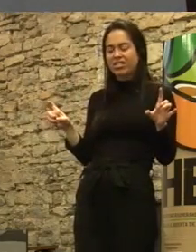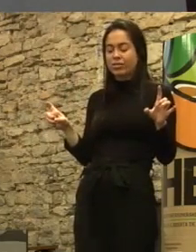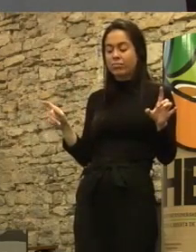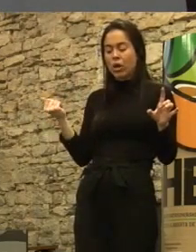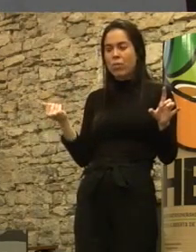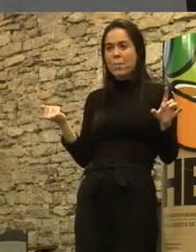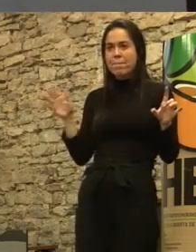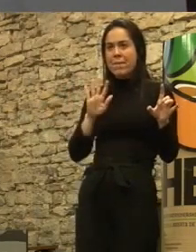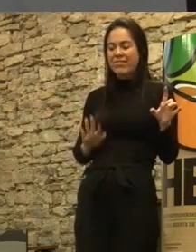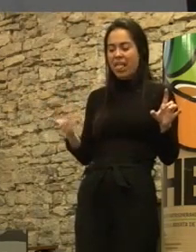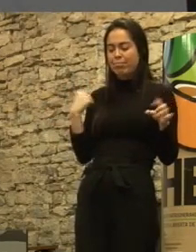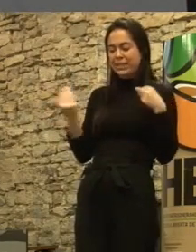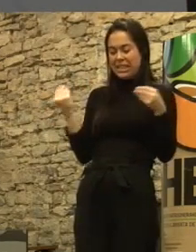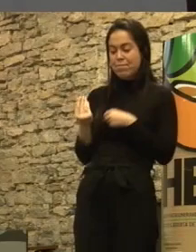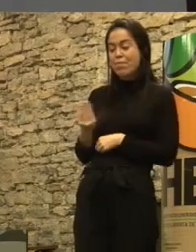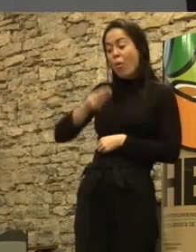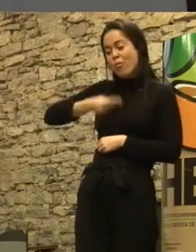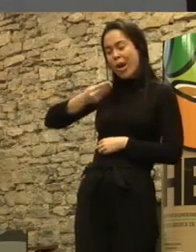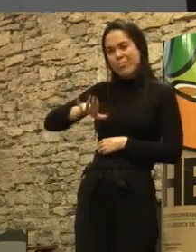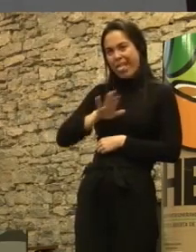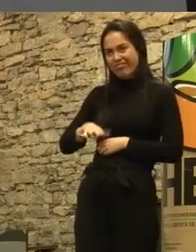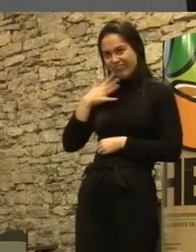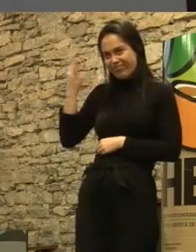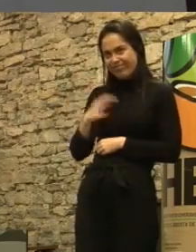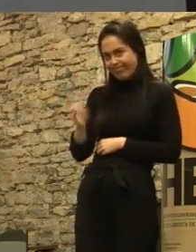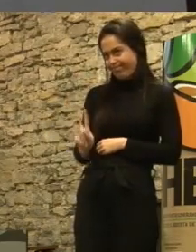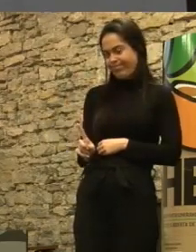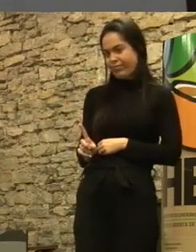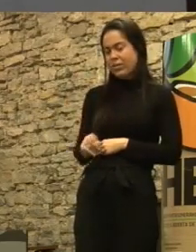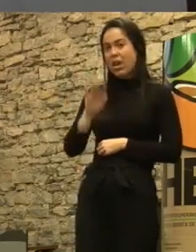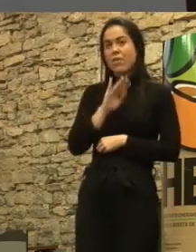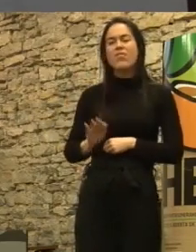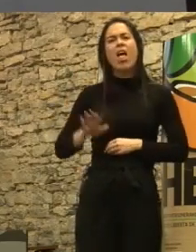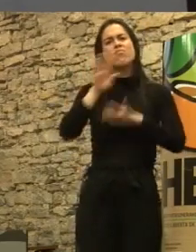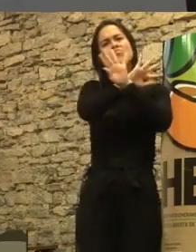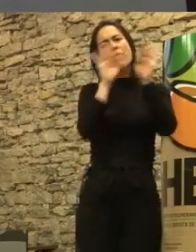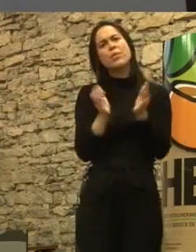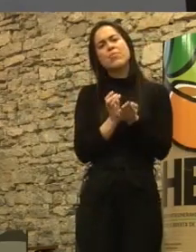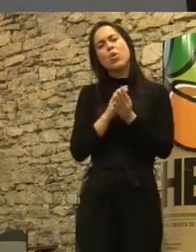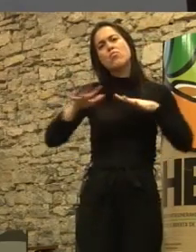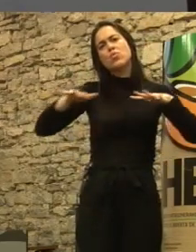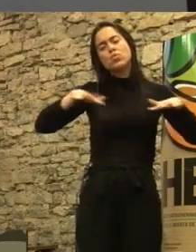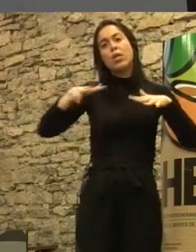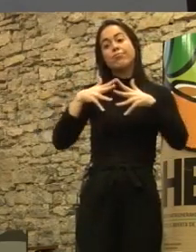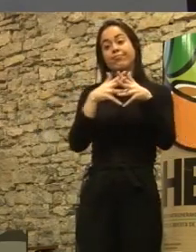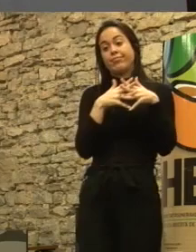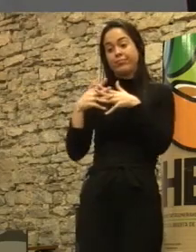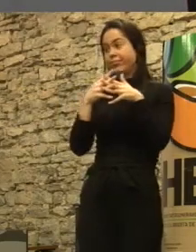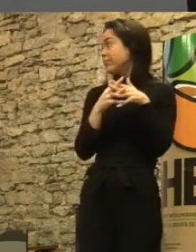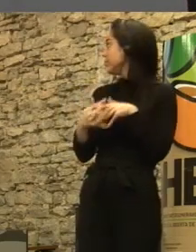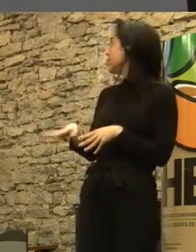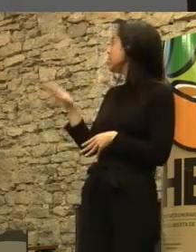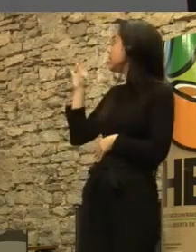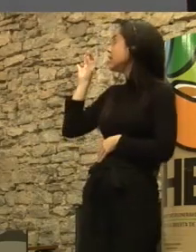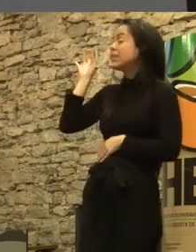piensan que son productos buenos, pero no lo son, lógicamente. Entonces es un movimiento mundial, pero concentra en Estados Unidos, de esta señora que todos